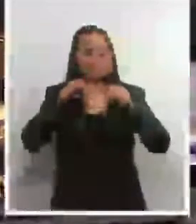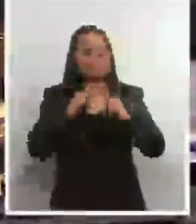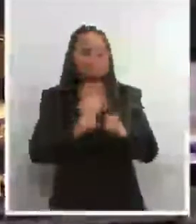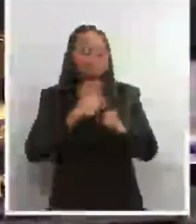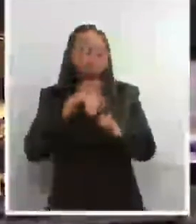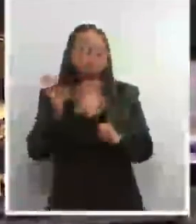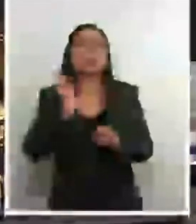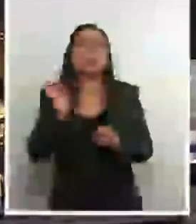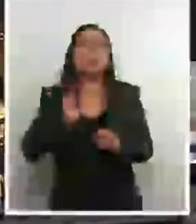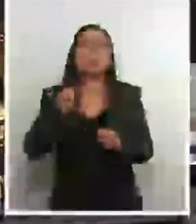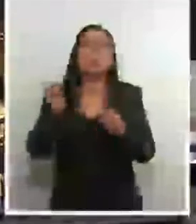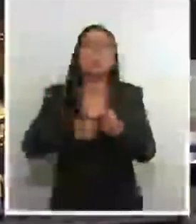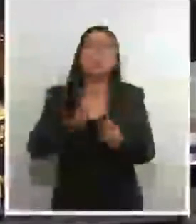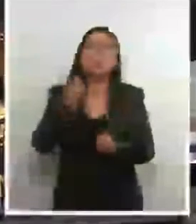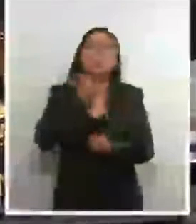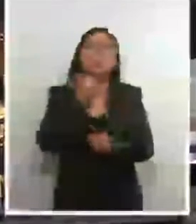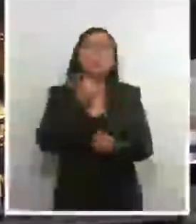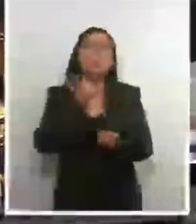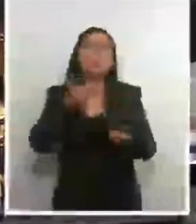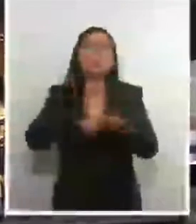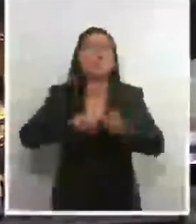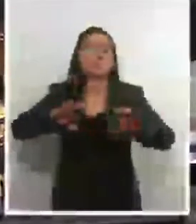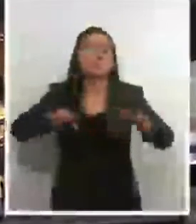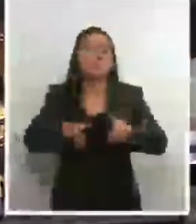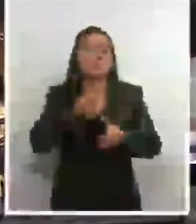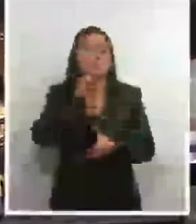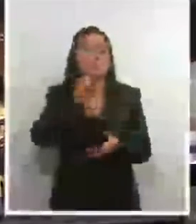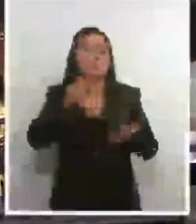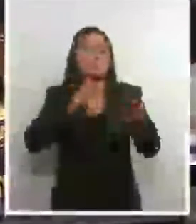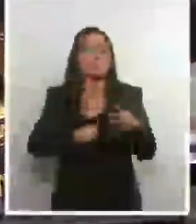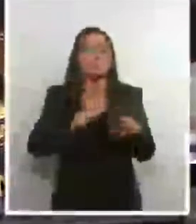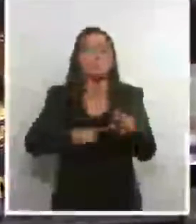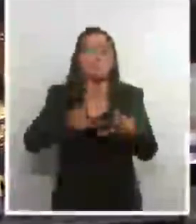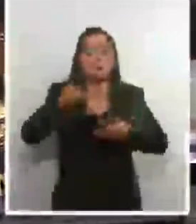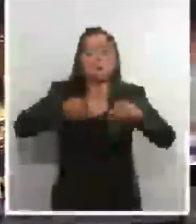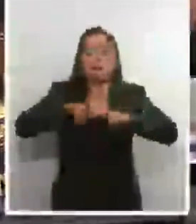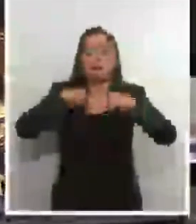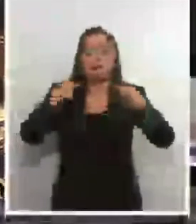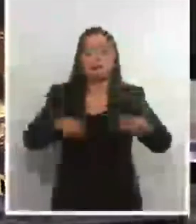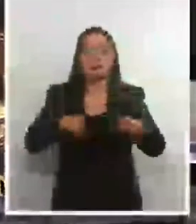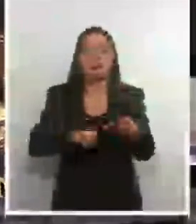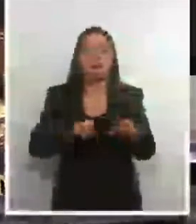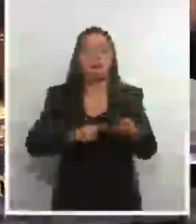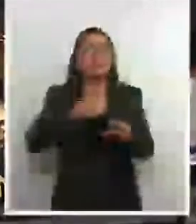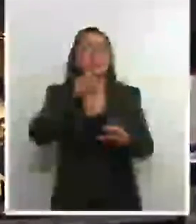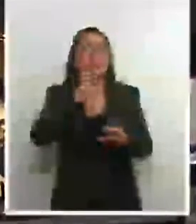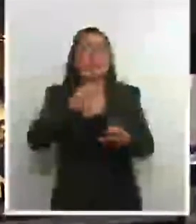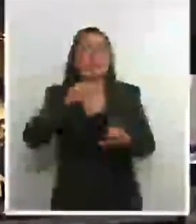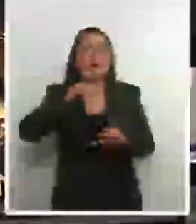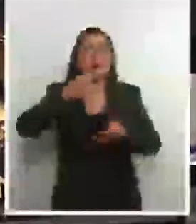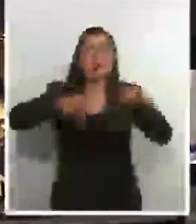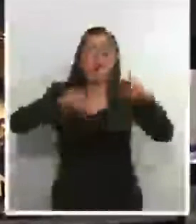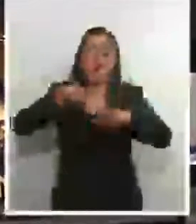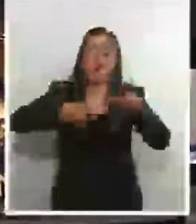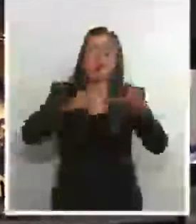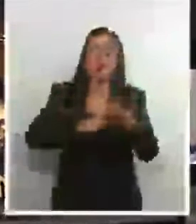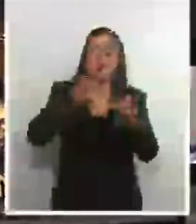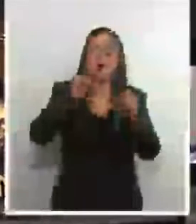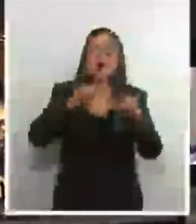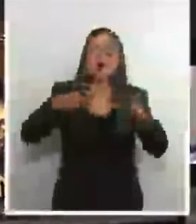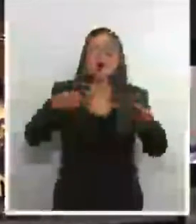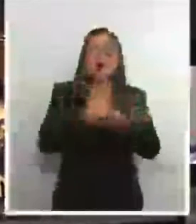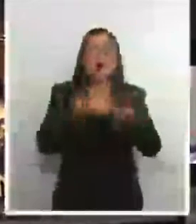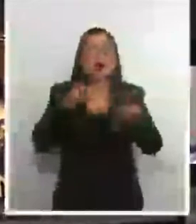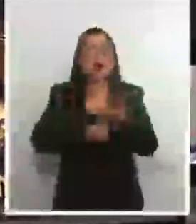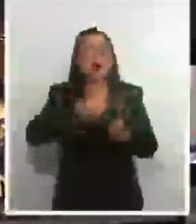haber ejercido una diputación en el Congreso, una magistratura, el cargo de juez, ni ser